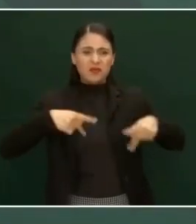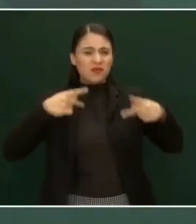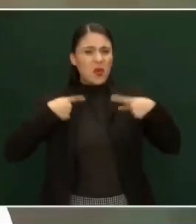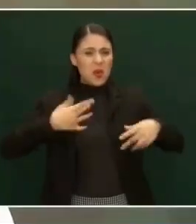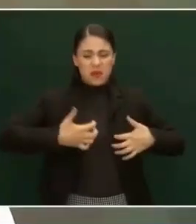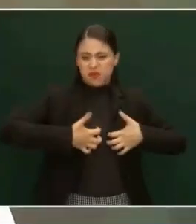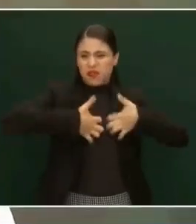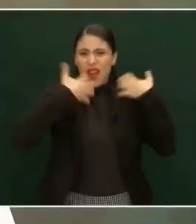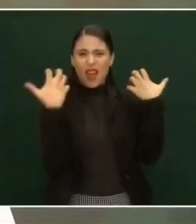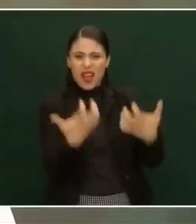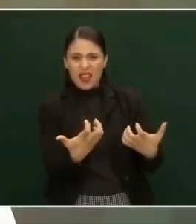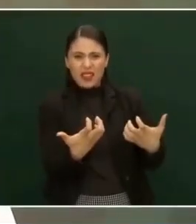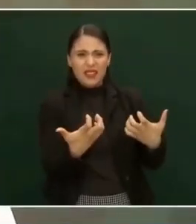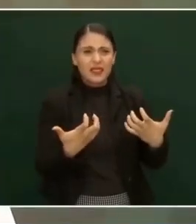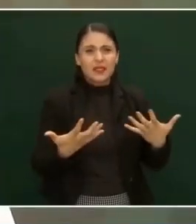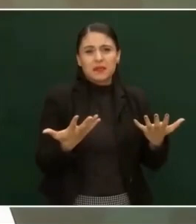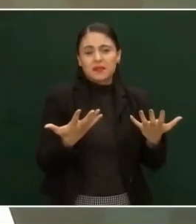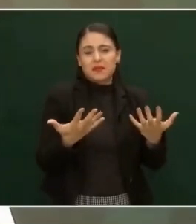dogmatismo